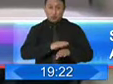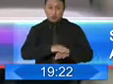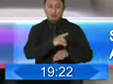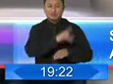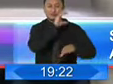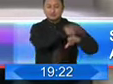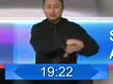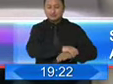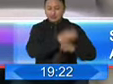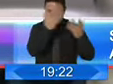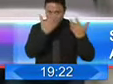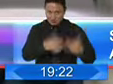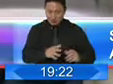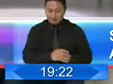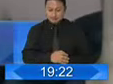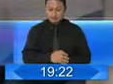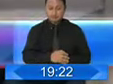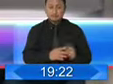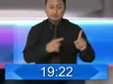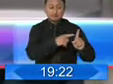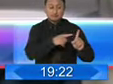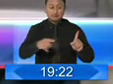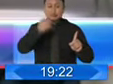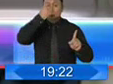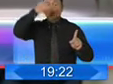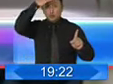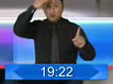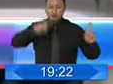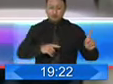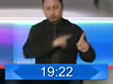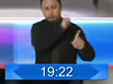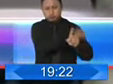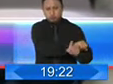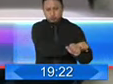En este momento lo trasladaron a la ciudad de Santo Domingo para